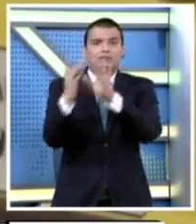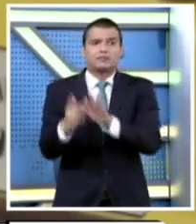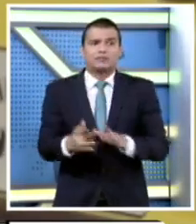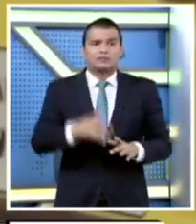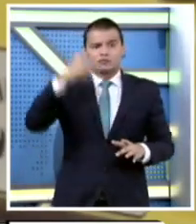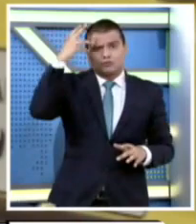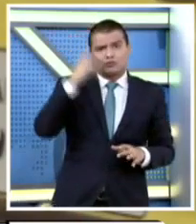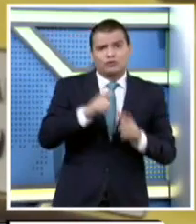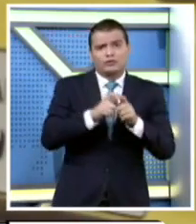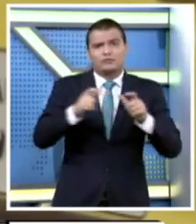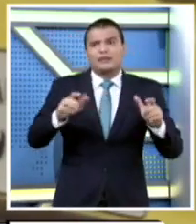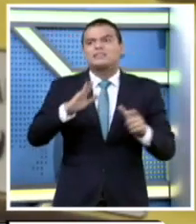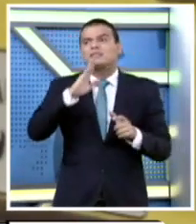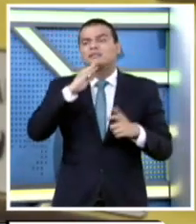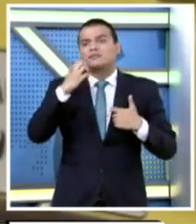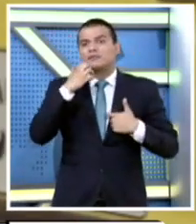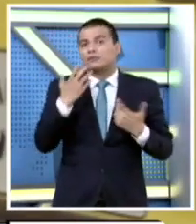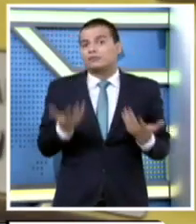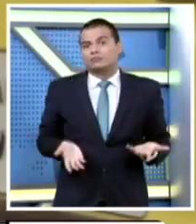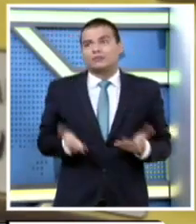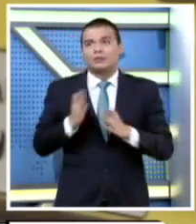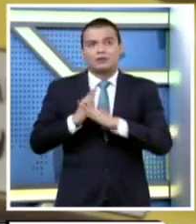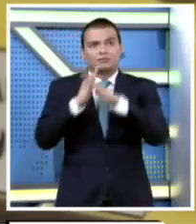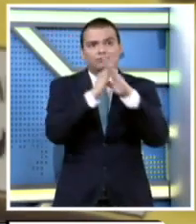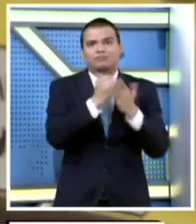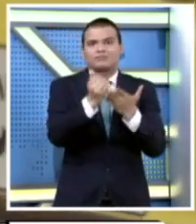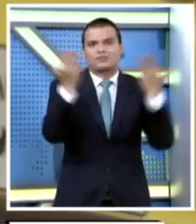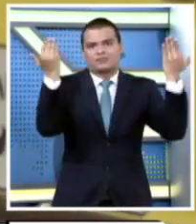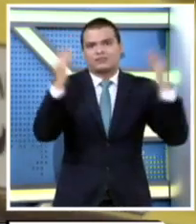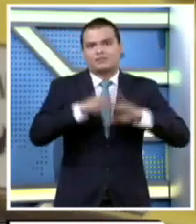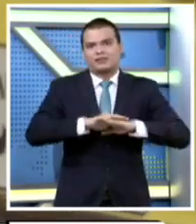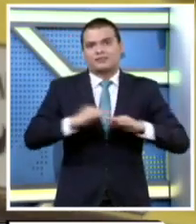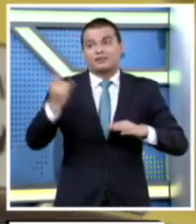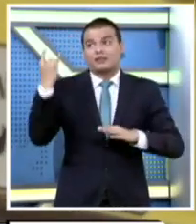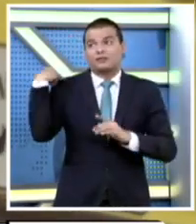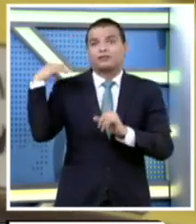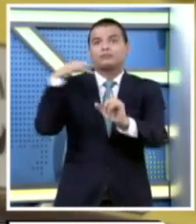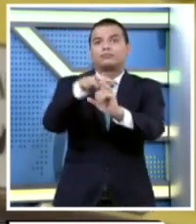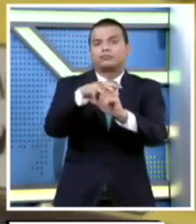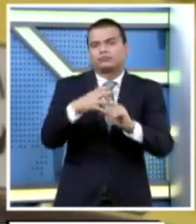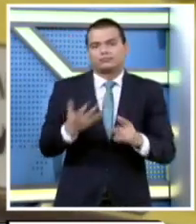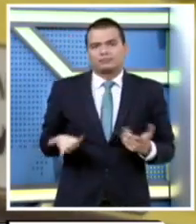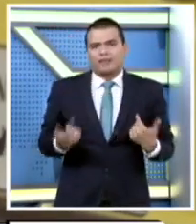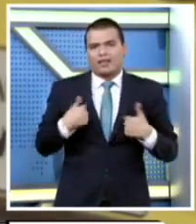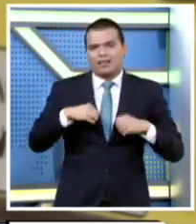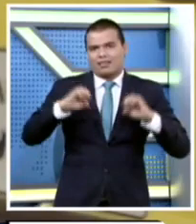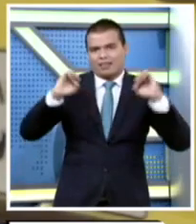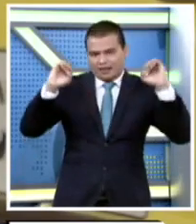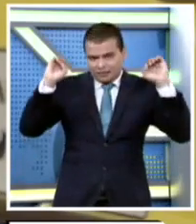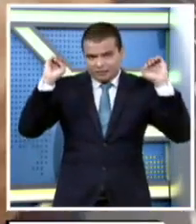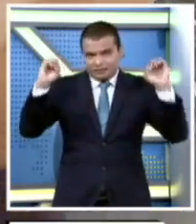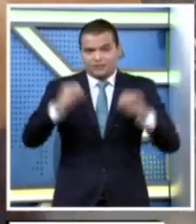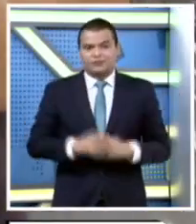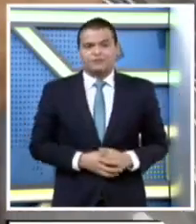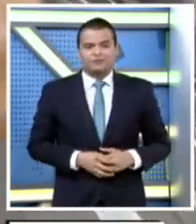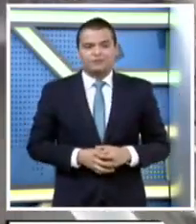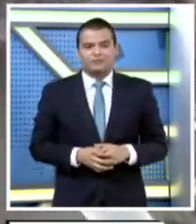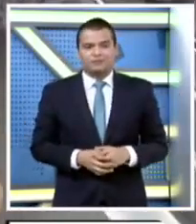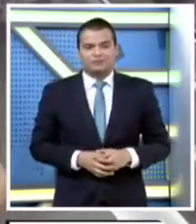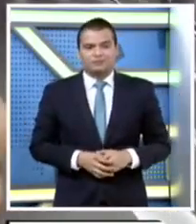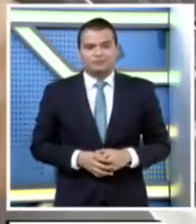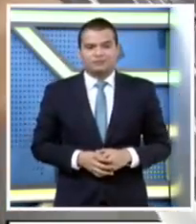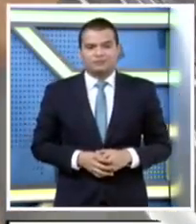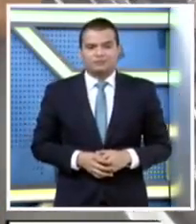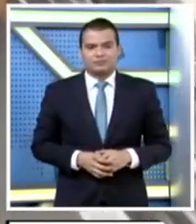está. Y si no tenemos ese protector, el señor me habla, me mete una conversa, dice que en la escupa se pega, entonces ahí puede